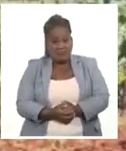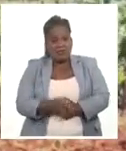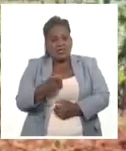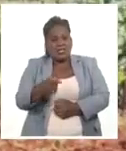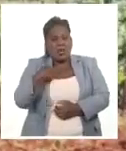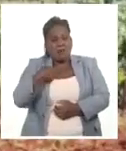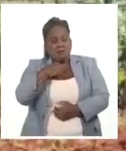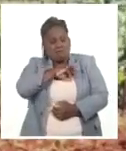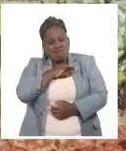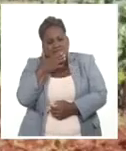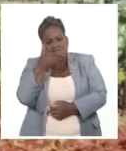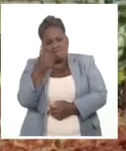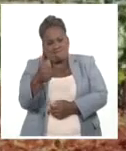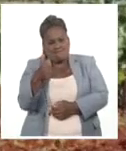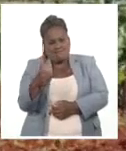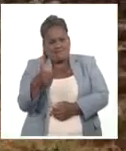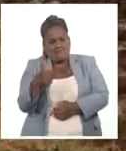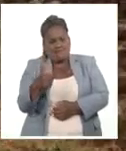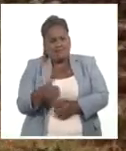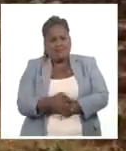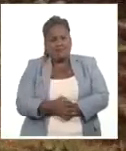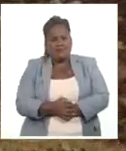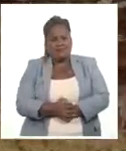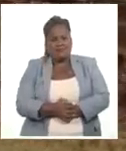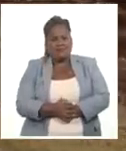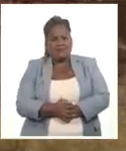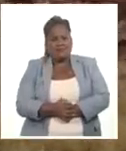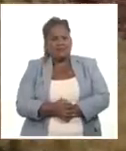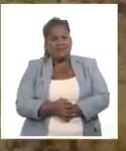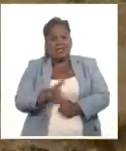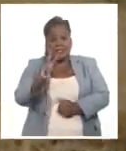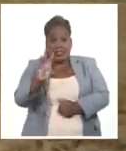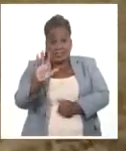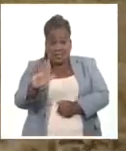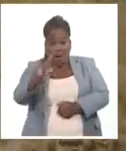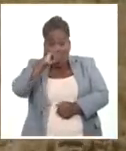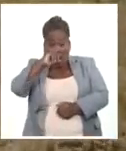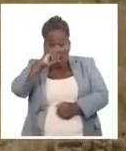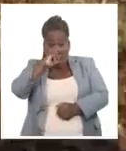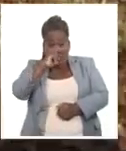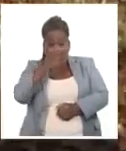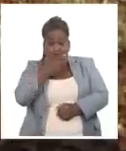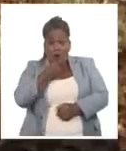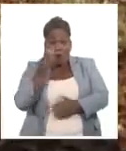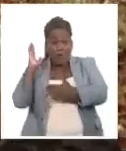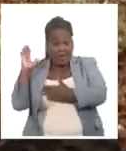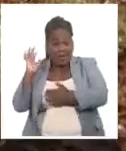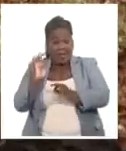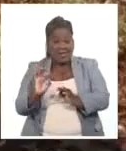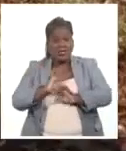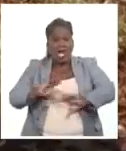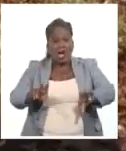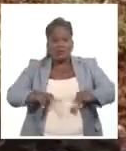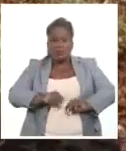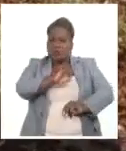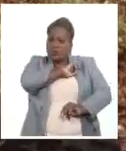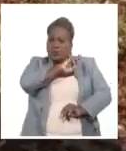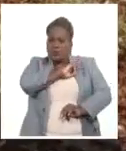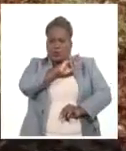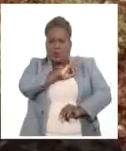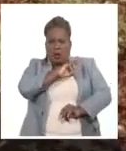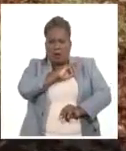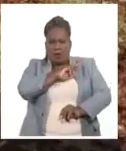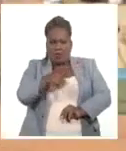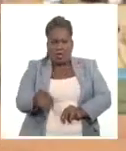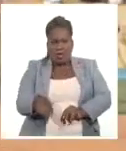mí, me reconforta bastante. Con apenas 35 años de edad, este joven agricultor ya asume grandes responsabilidades, como